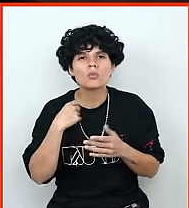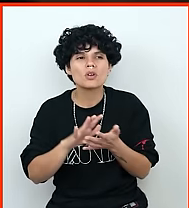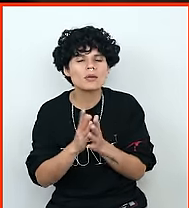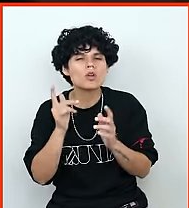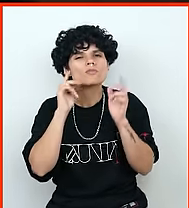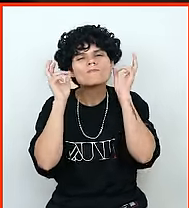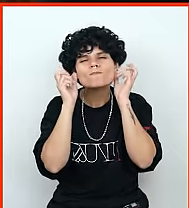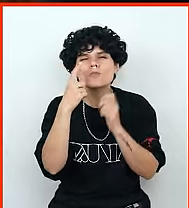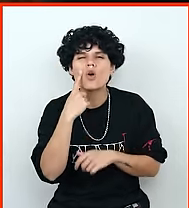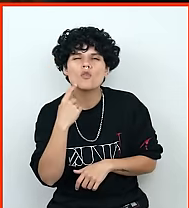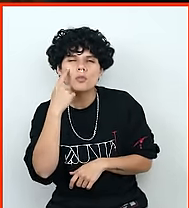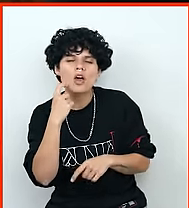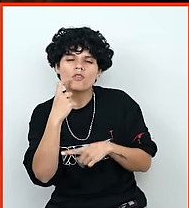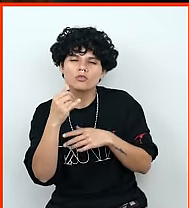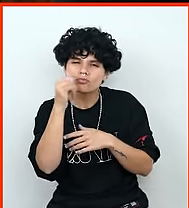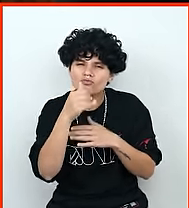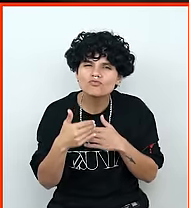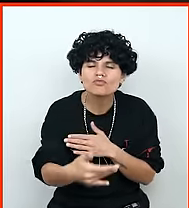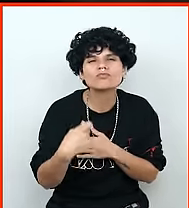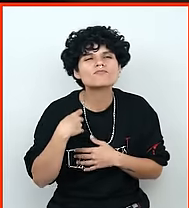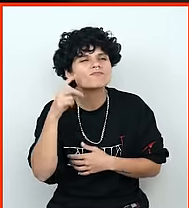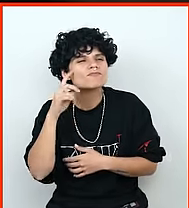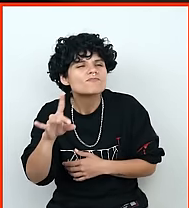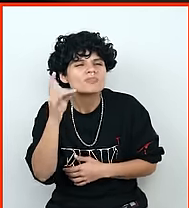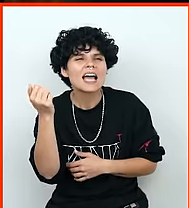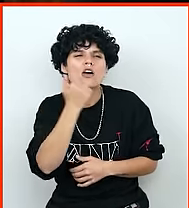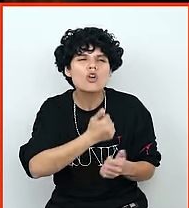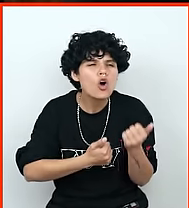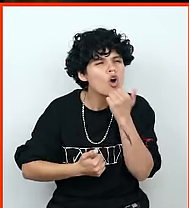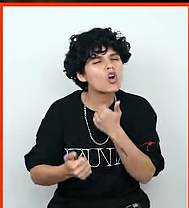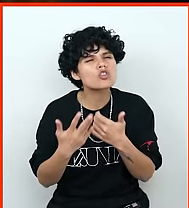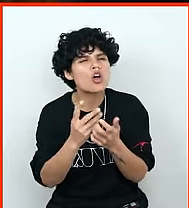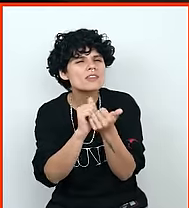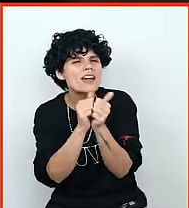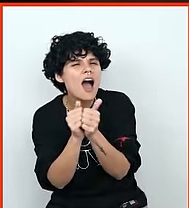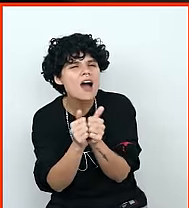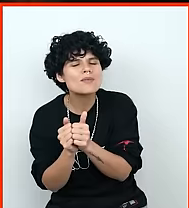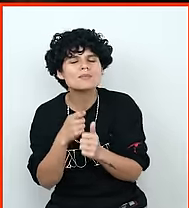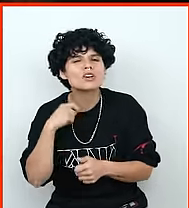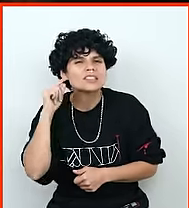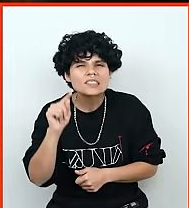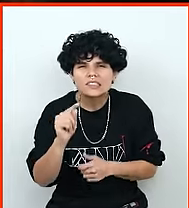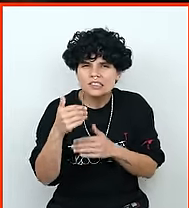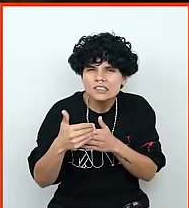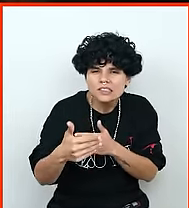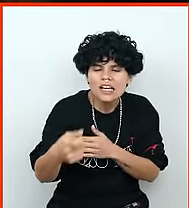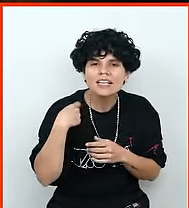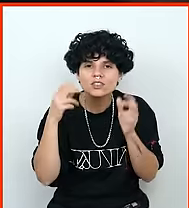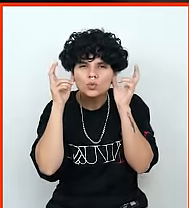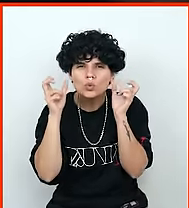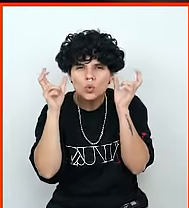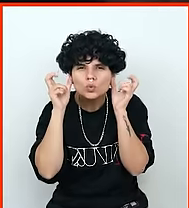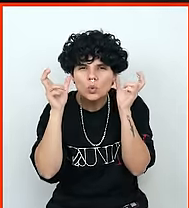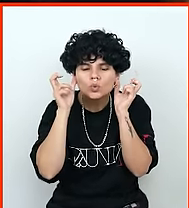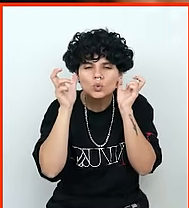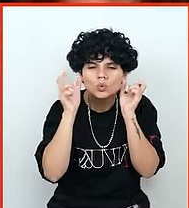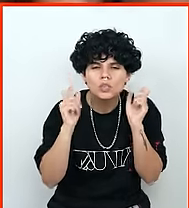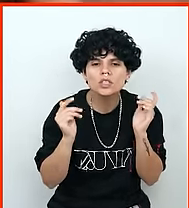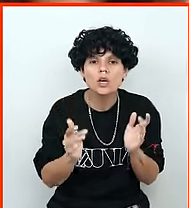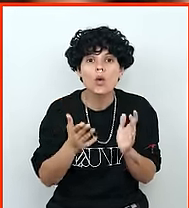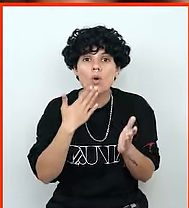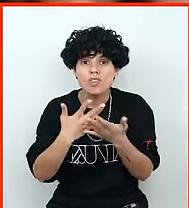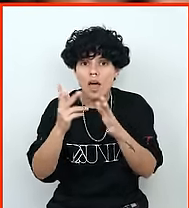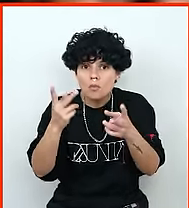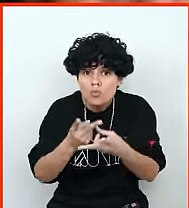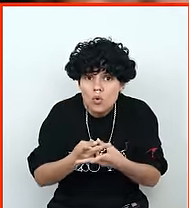escuchando cuando voy en la micro, y las escucho durante mucho tiempo para encontrarle falla, a lo mejor quiero llegar a cambiar algo. Entonces como que es mía durante todo ese tiempo, y una vez que ya va a salir, se va a